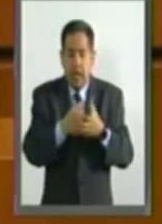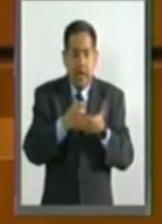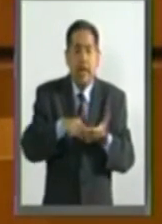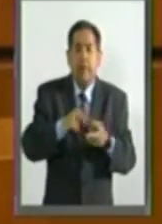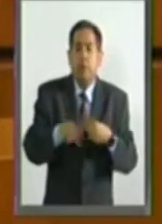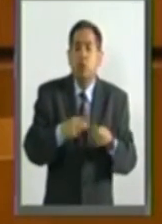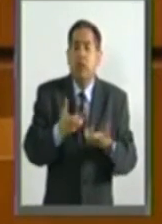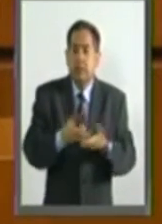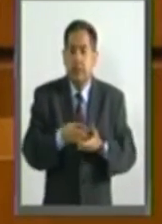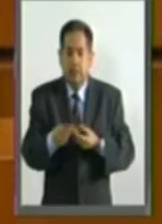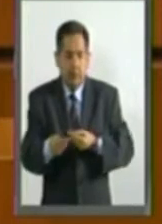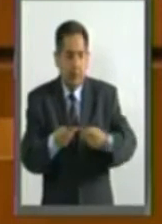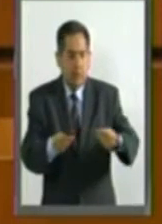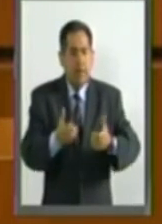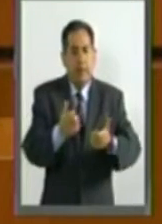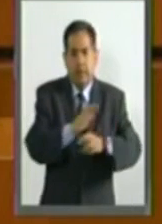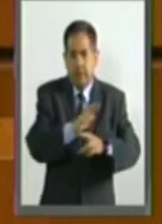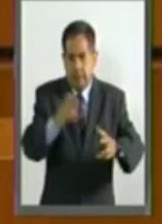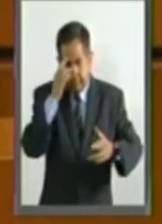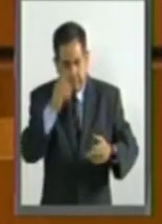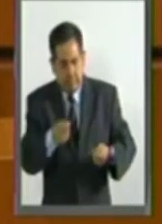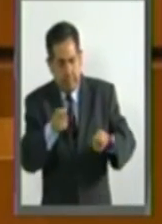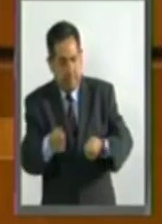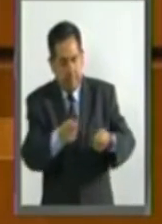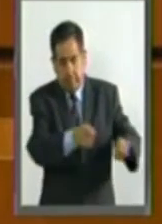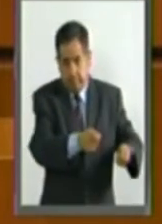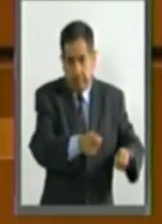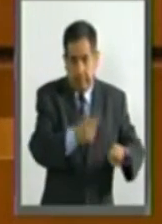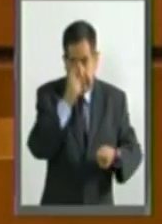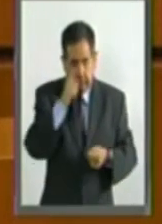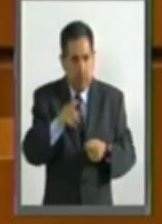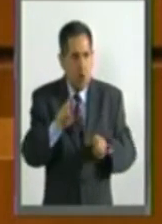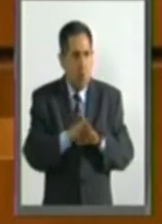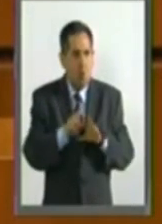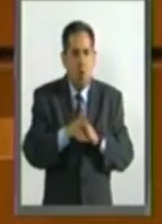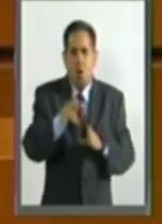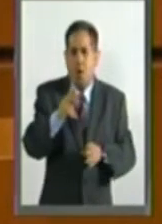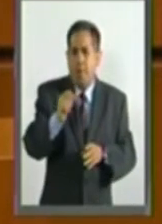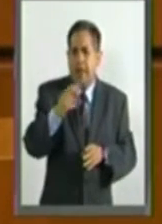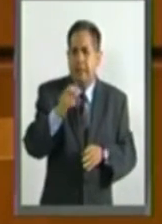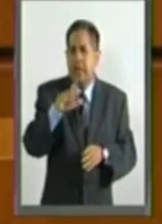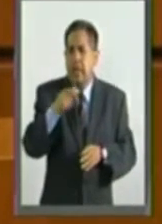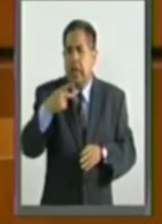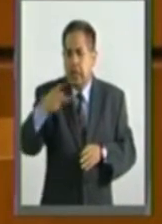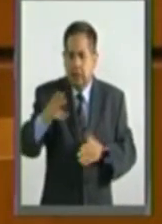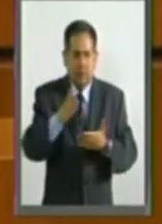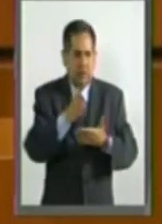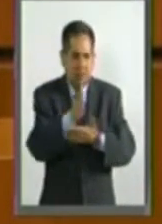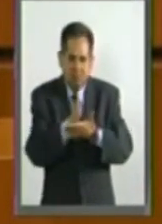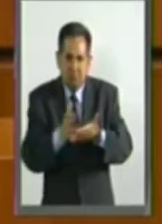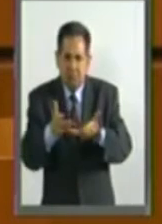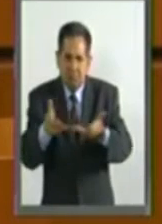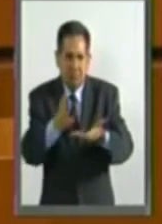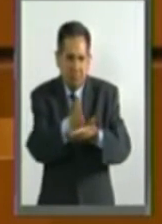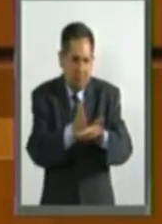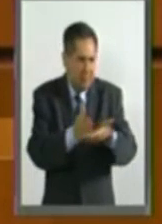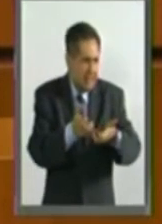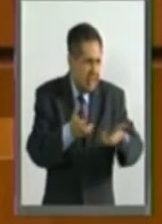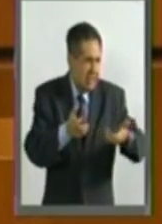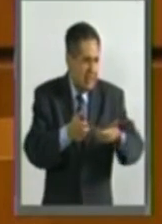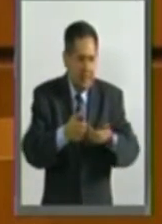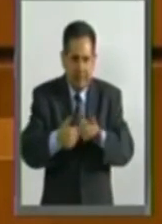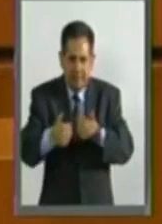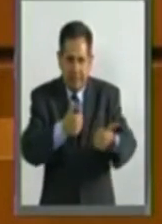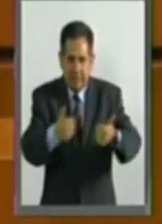ejido, reconocimiento del aparcelamiento económico, división del ejido o de la